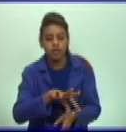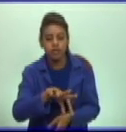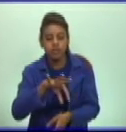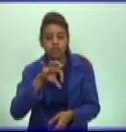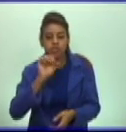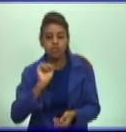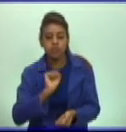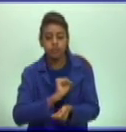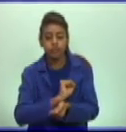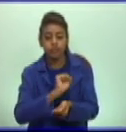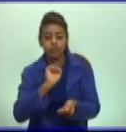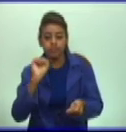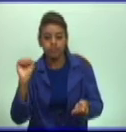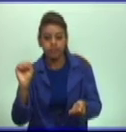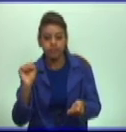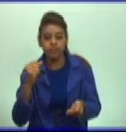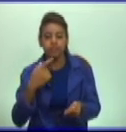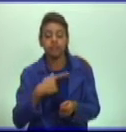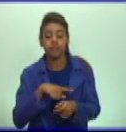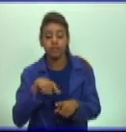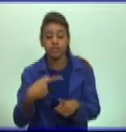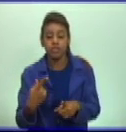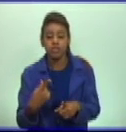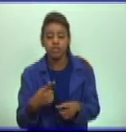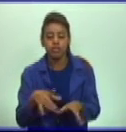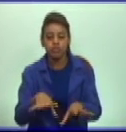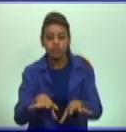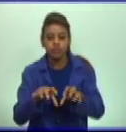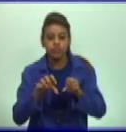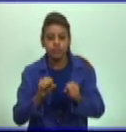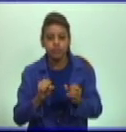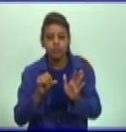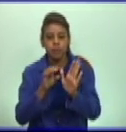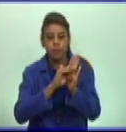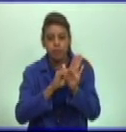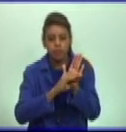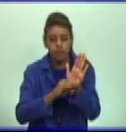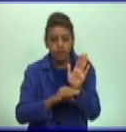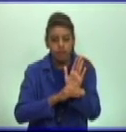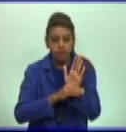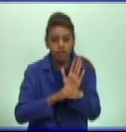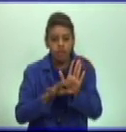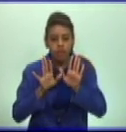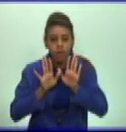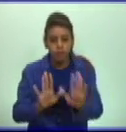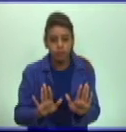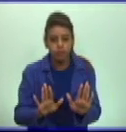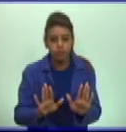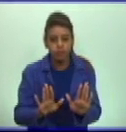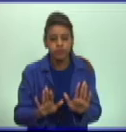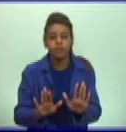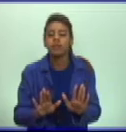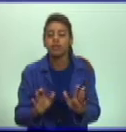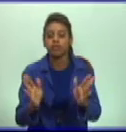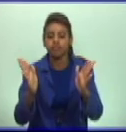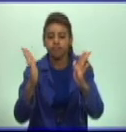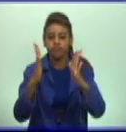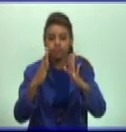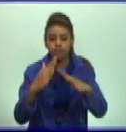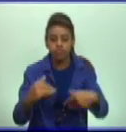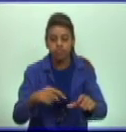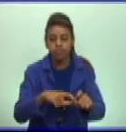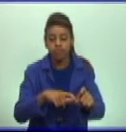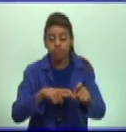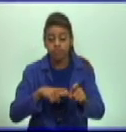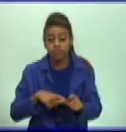y el socialismo. Se adopta entonces un plan de medida para poder frenar las consecuencias del derrumbe del campo